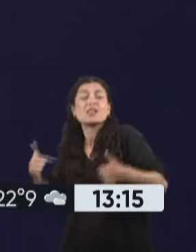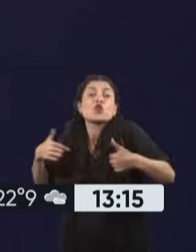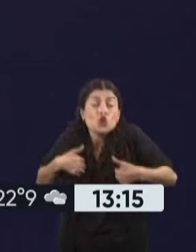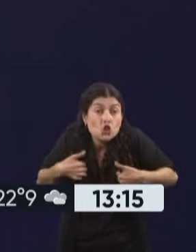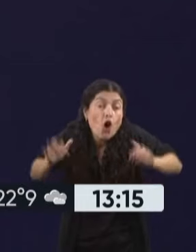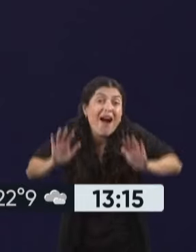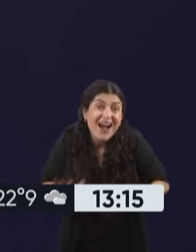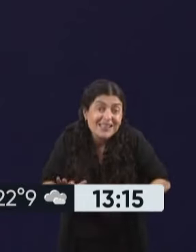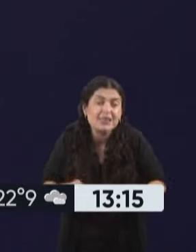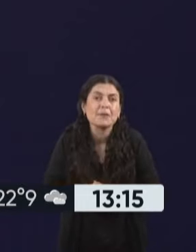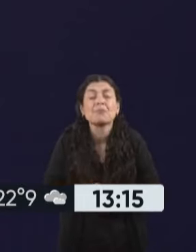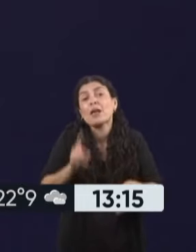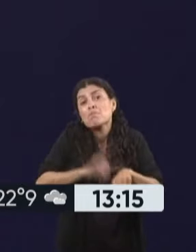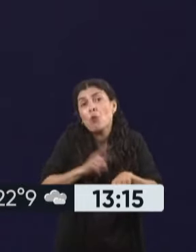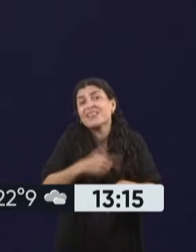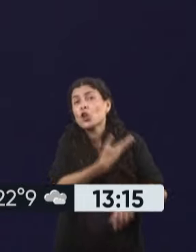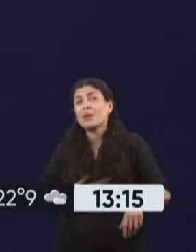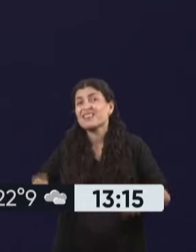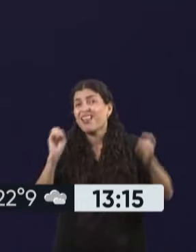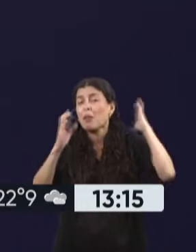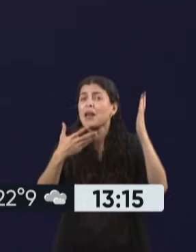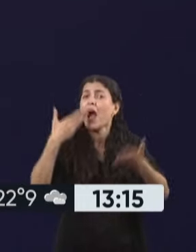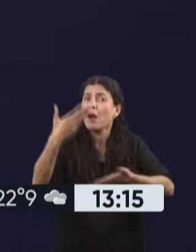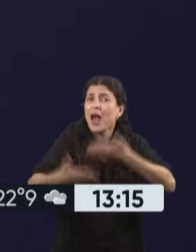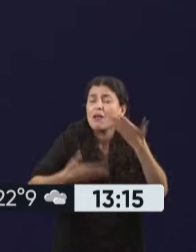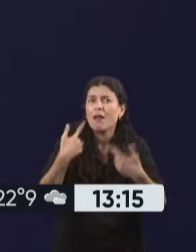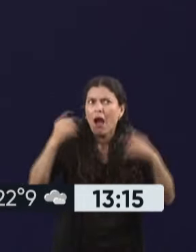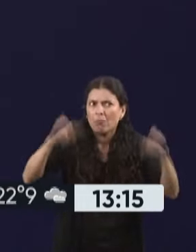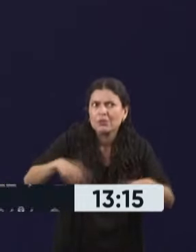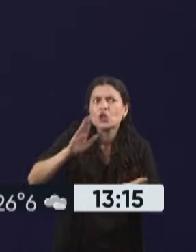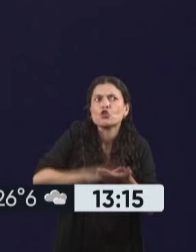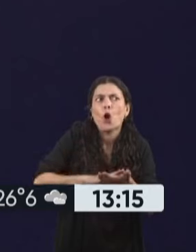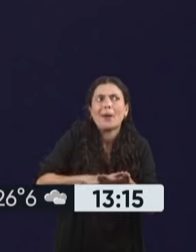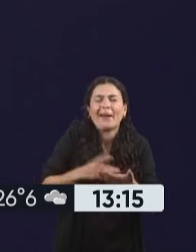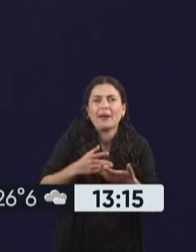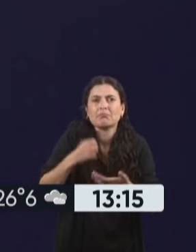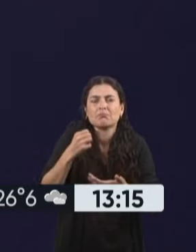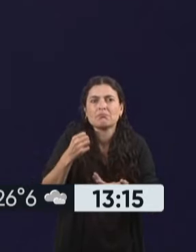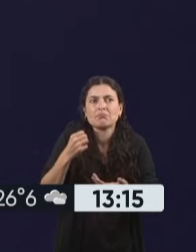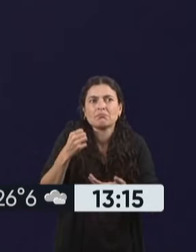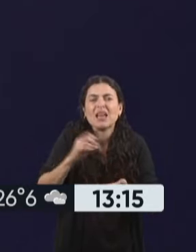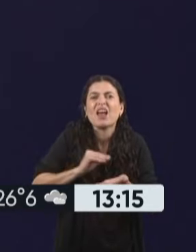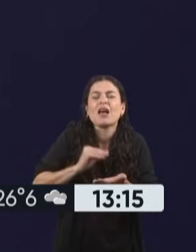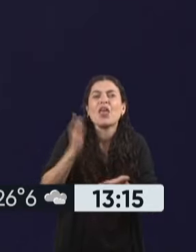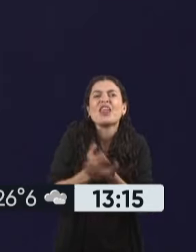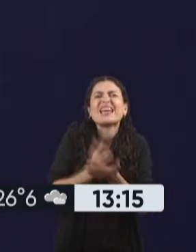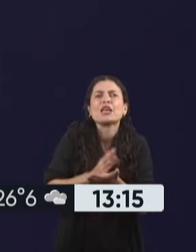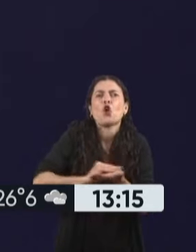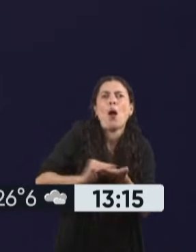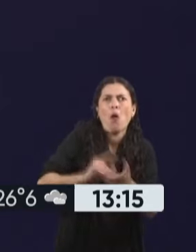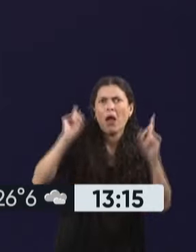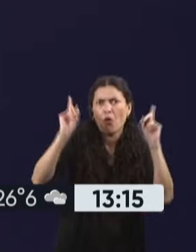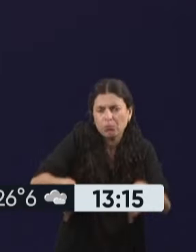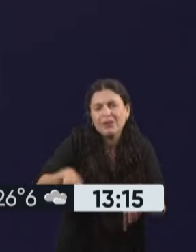explicando el presidente en temas que por supuesto no son su expertise. El presidente no es abogado, es economista, entonces lo mismo que yo, hay